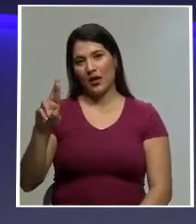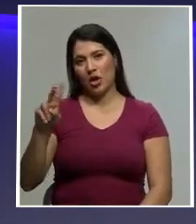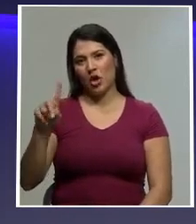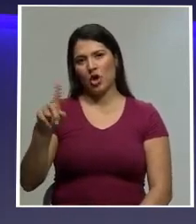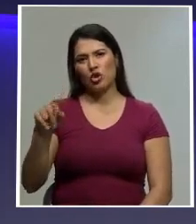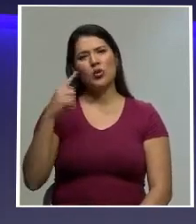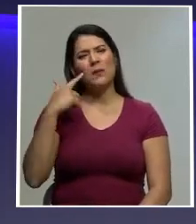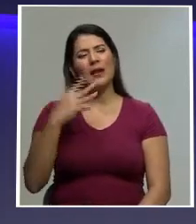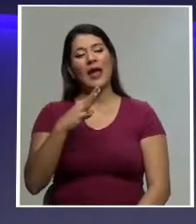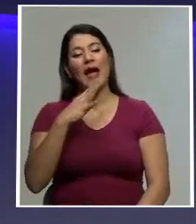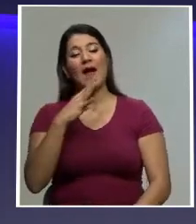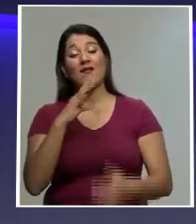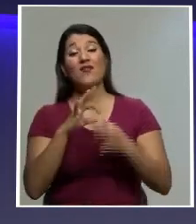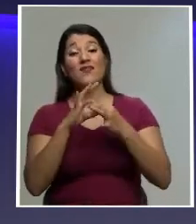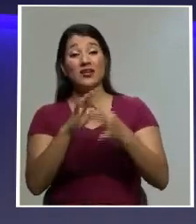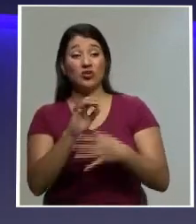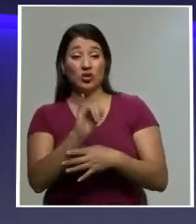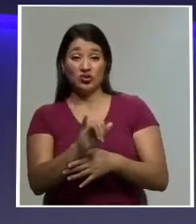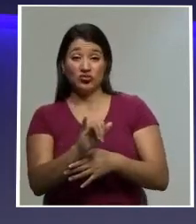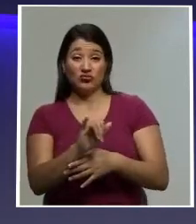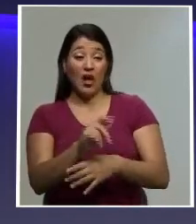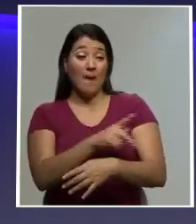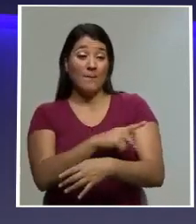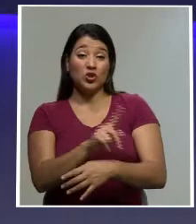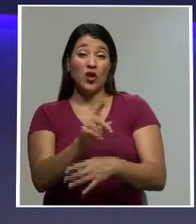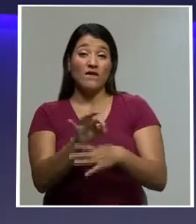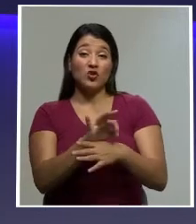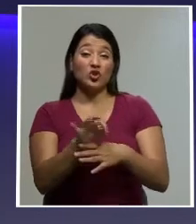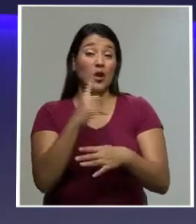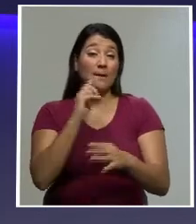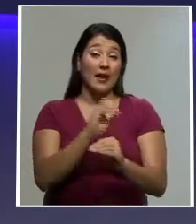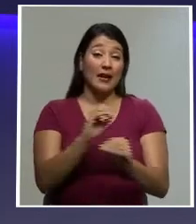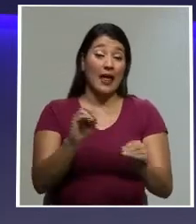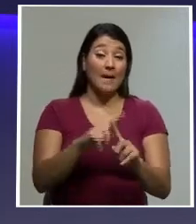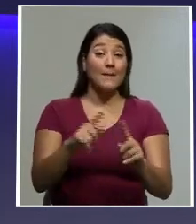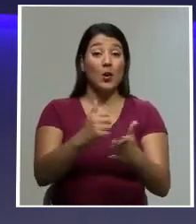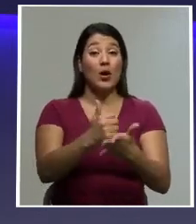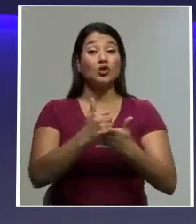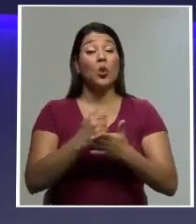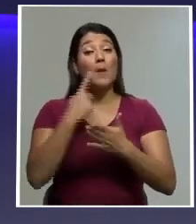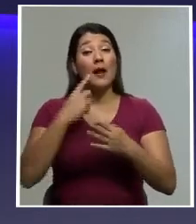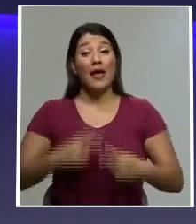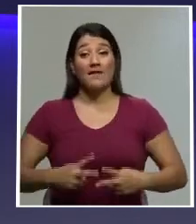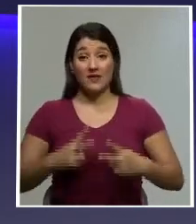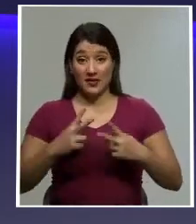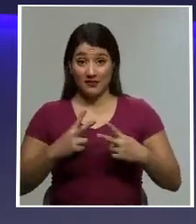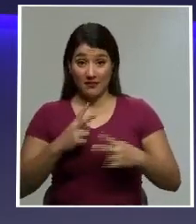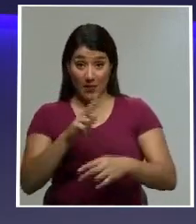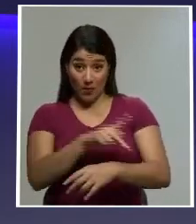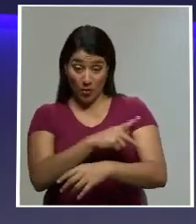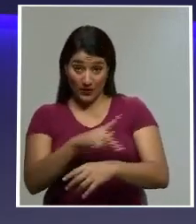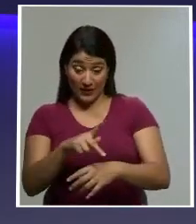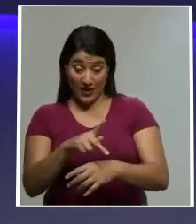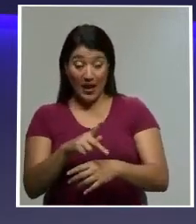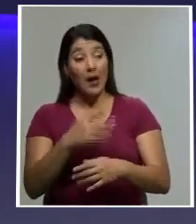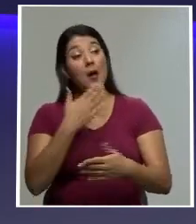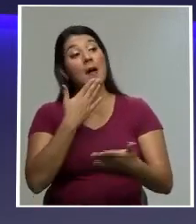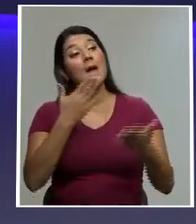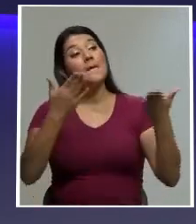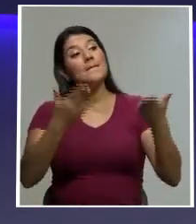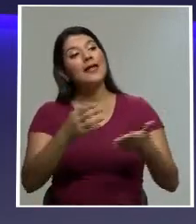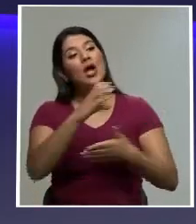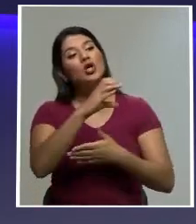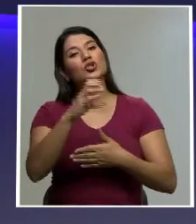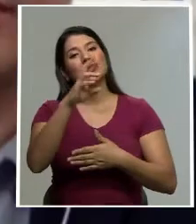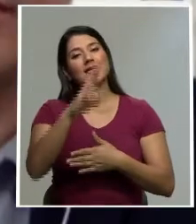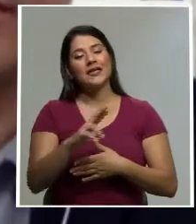nada, pero que en buena medida nos ayuda a vivir, la poesía. David Cruz, bienvenido a Costa Rica Noticias.